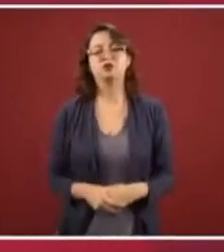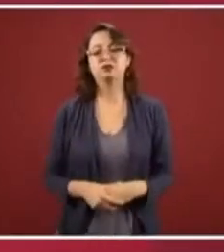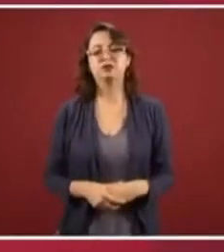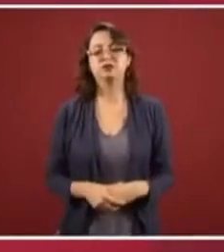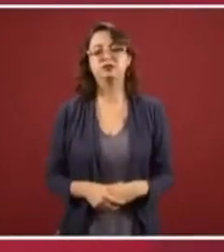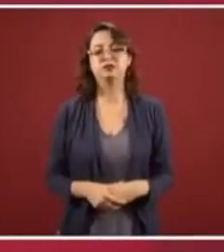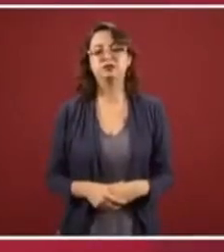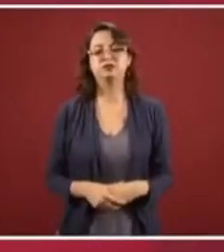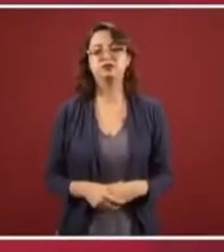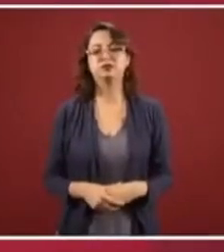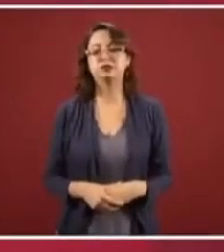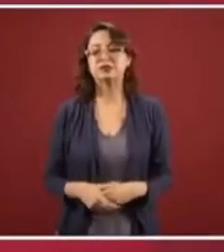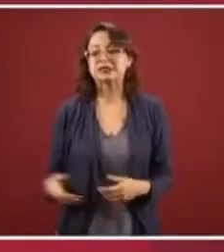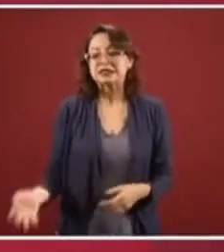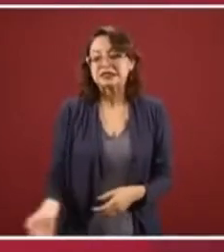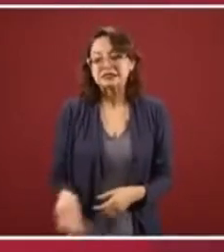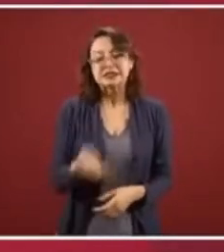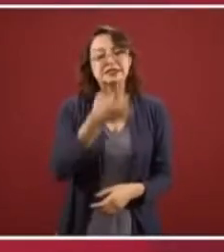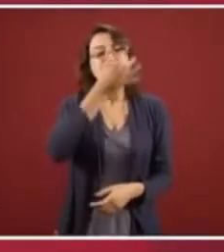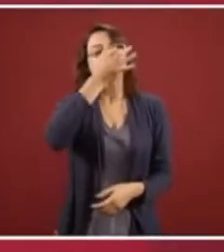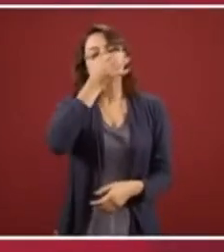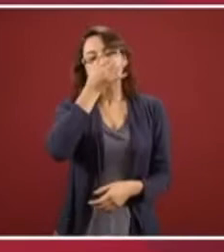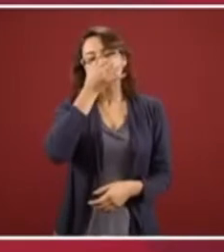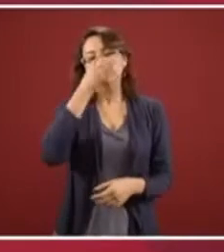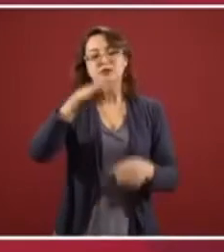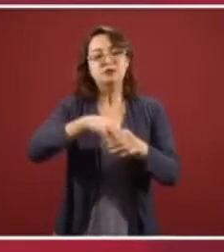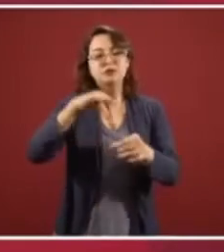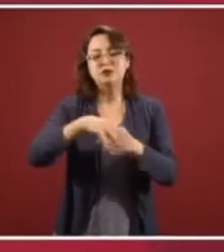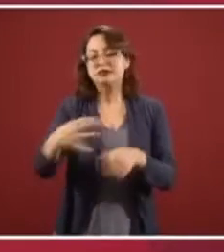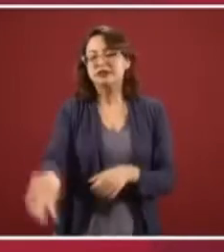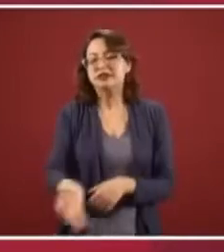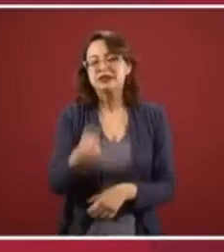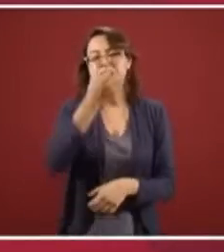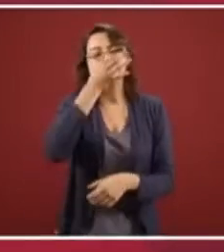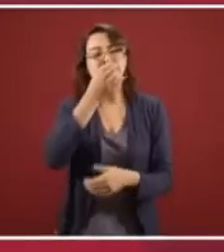estuvo muy cerca, pero no se